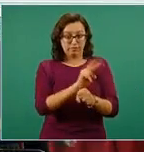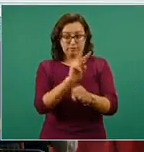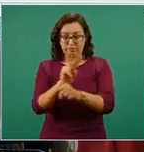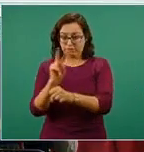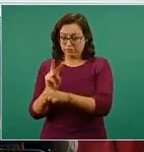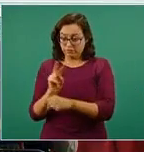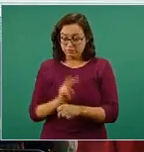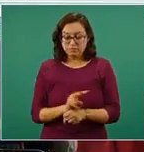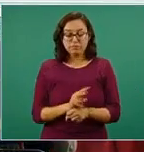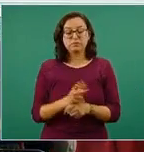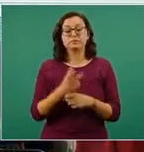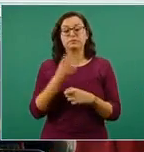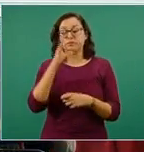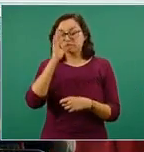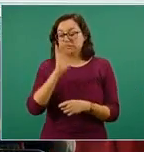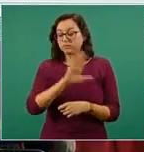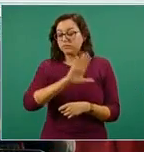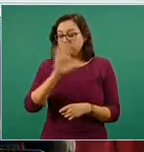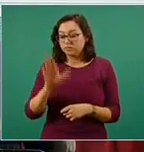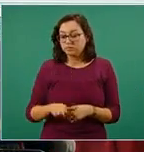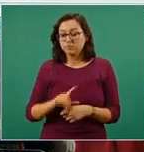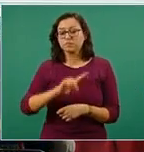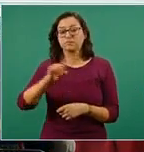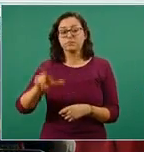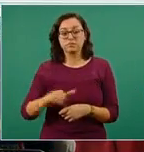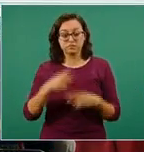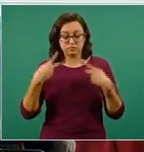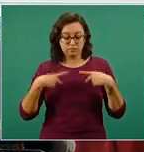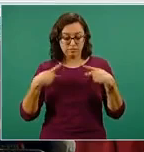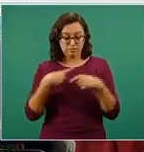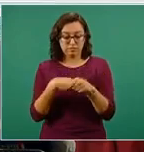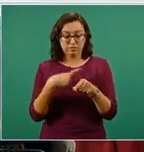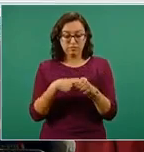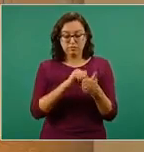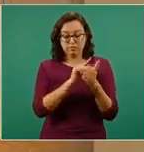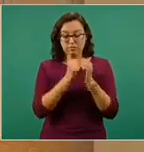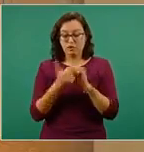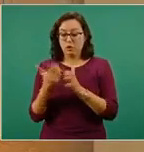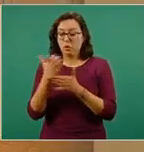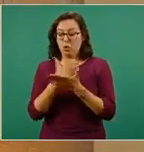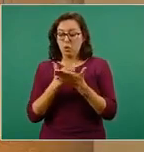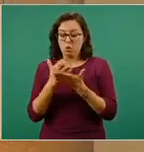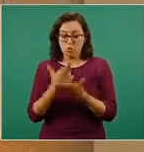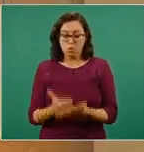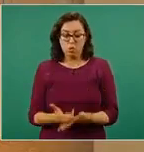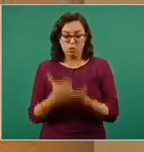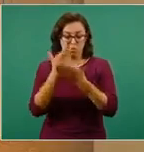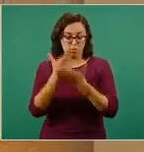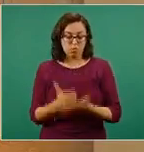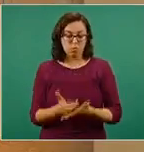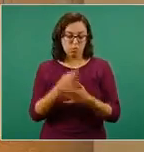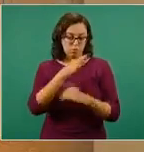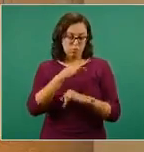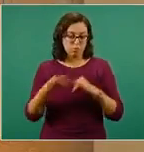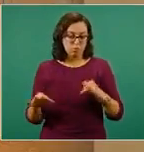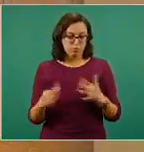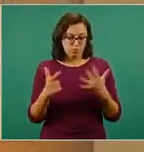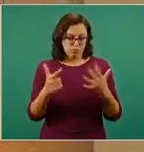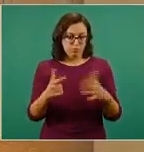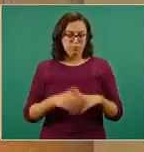disposición final de los fallecidos y la rehabilitación, la asistencia social como la 7ª